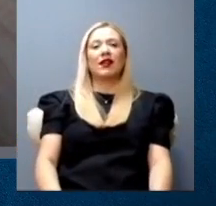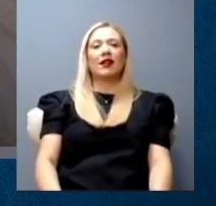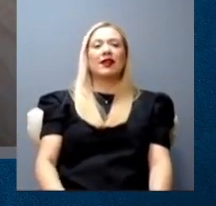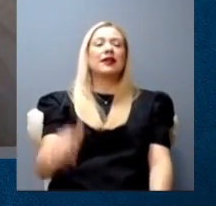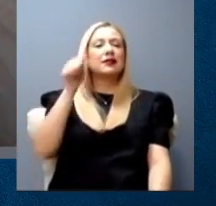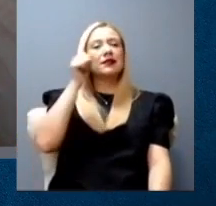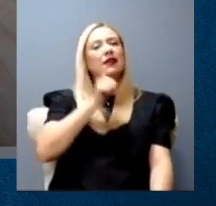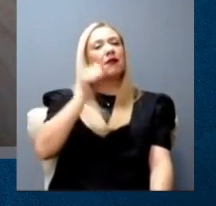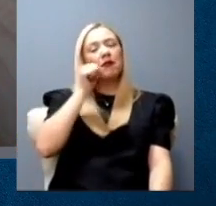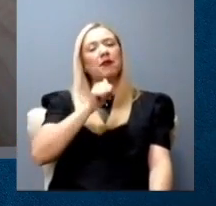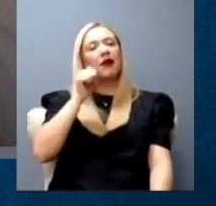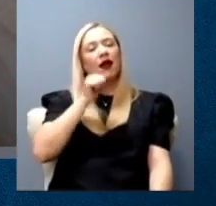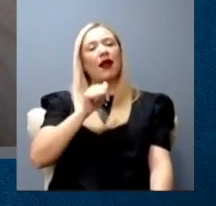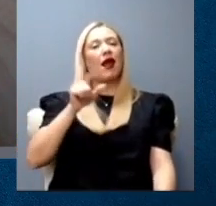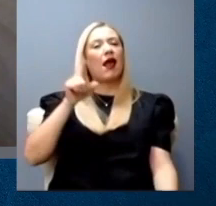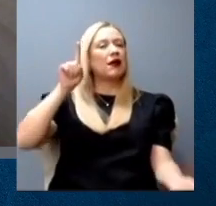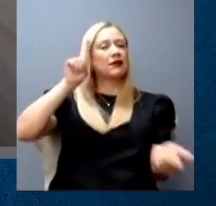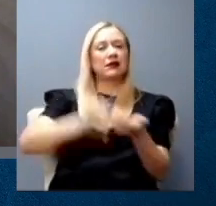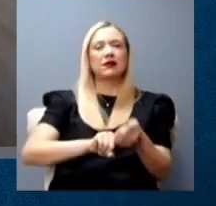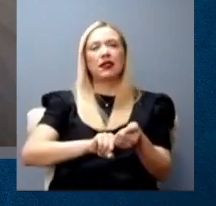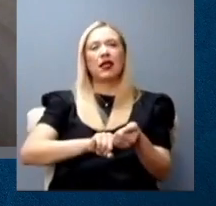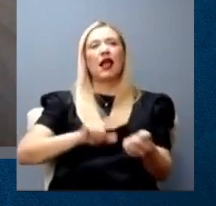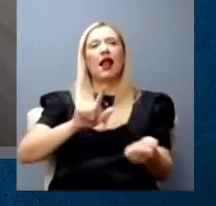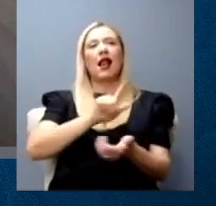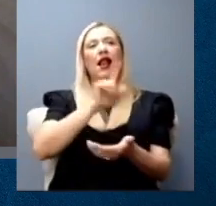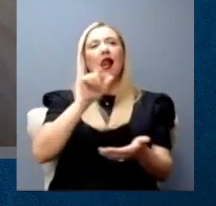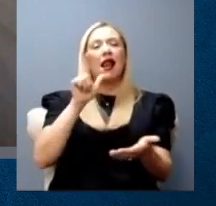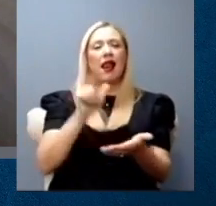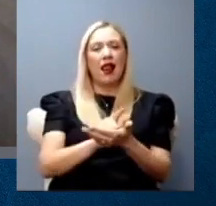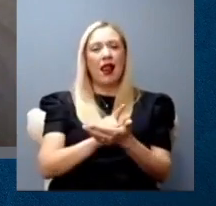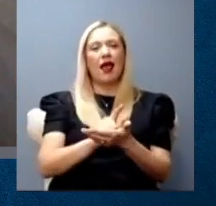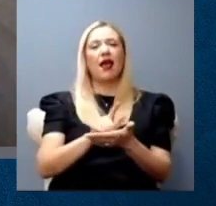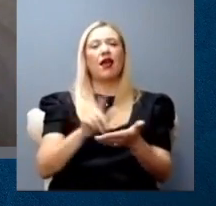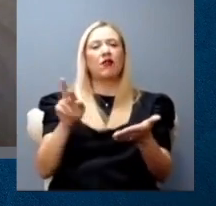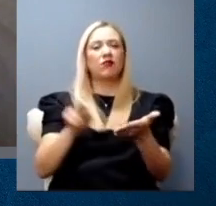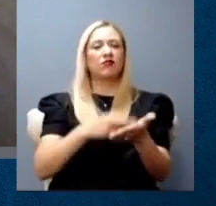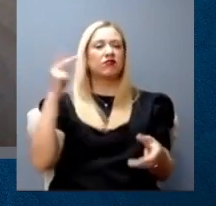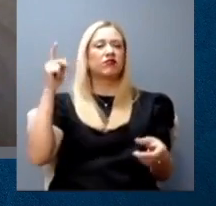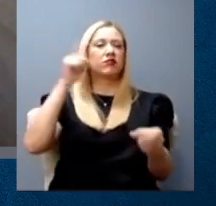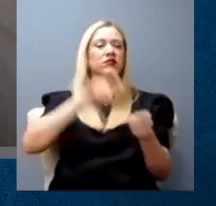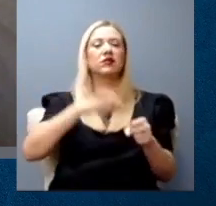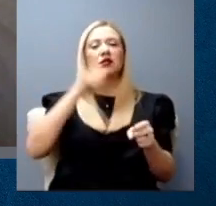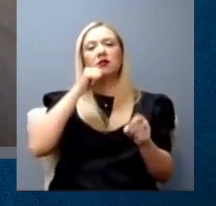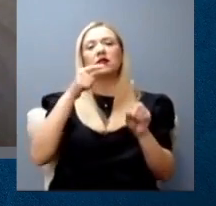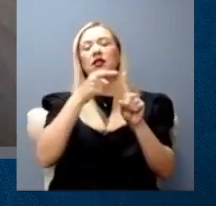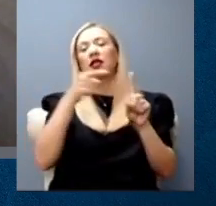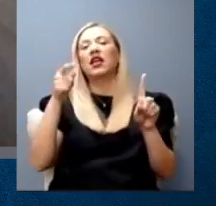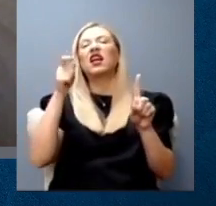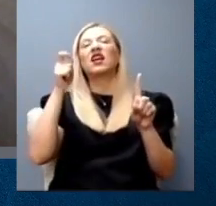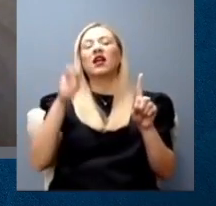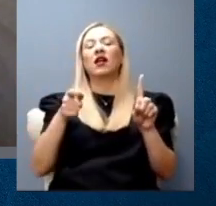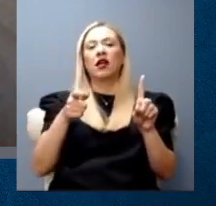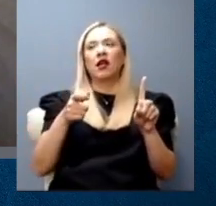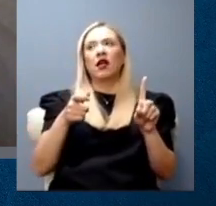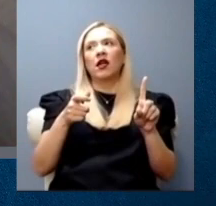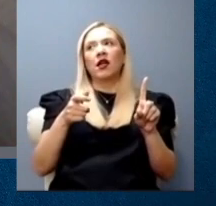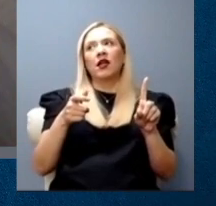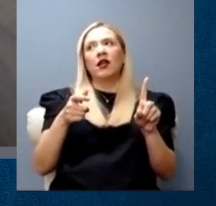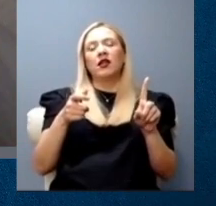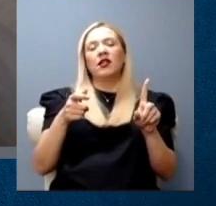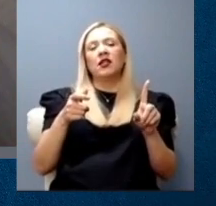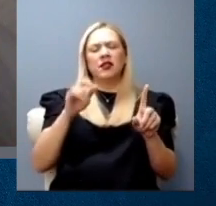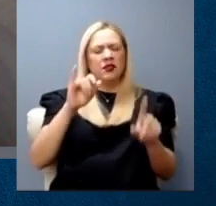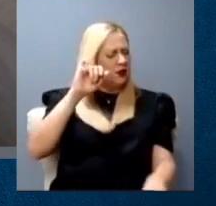Siempre dentro de lo que es el derecho de los tratados, pues está este principio de buena fe para cumplir